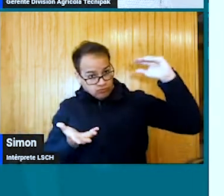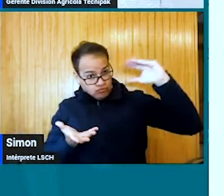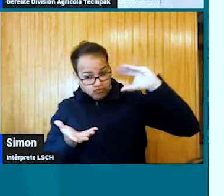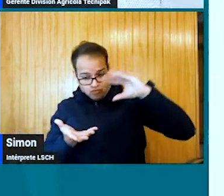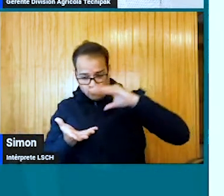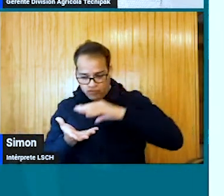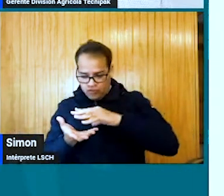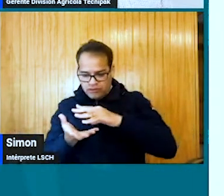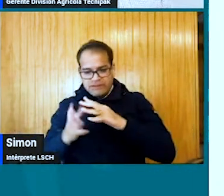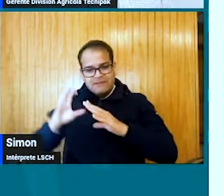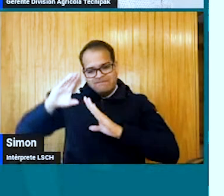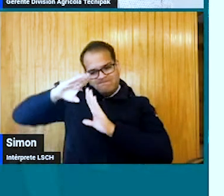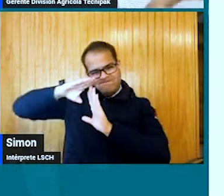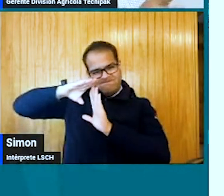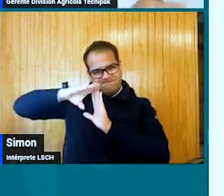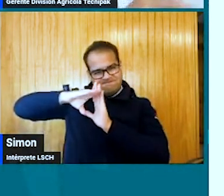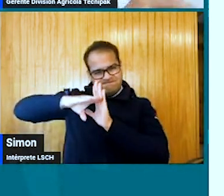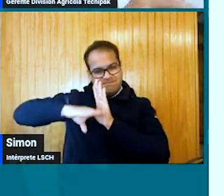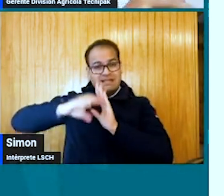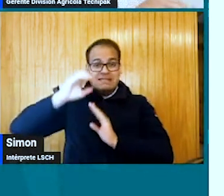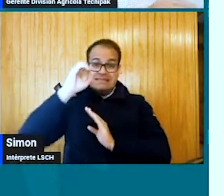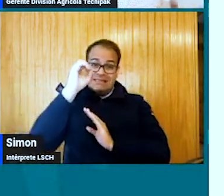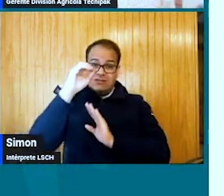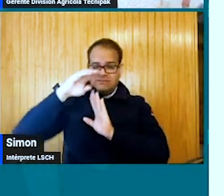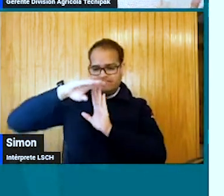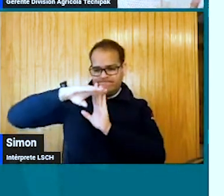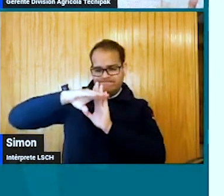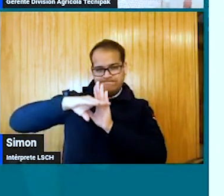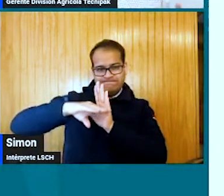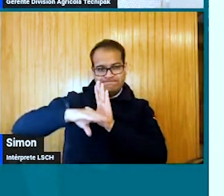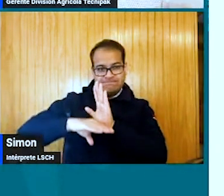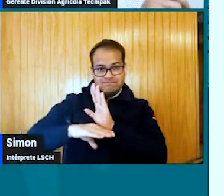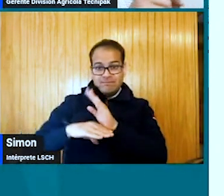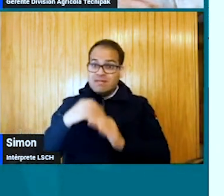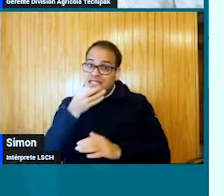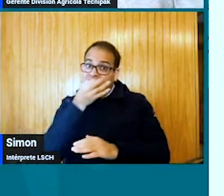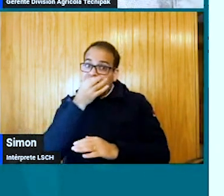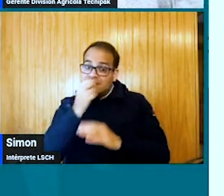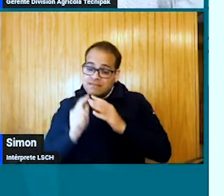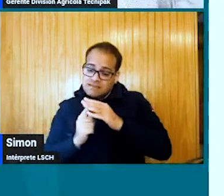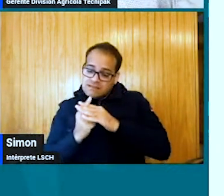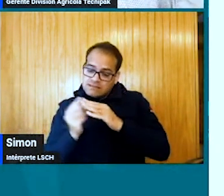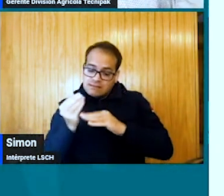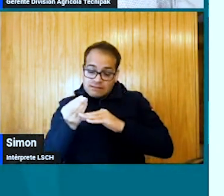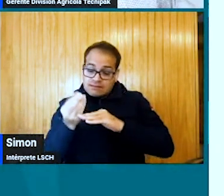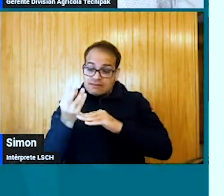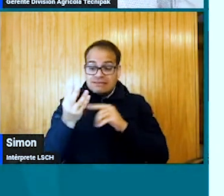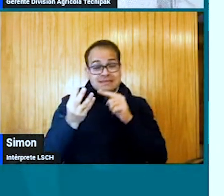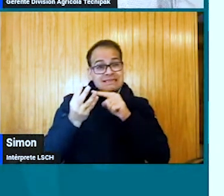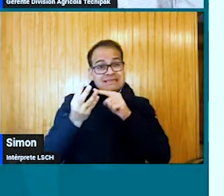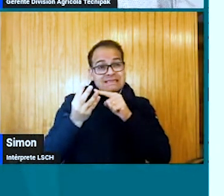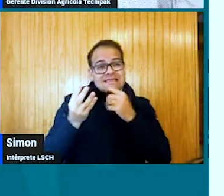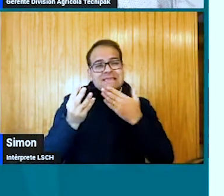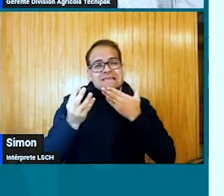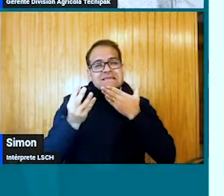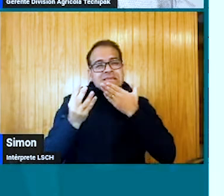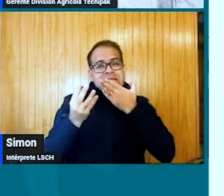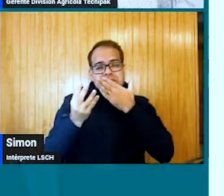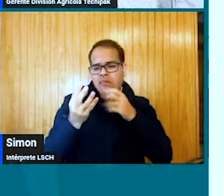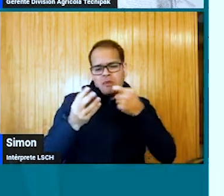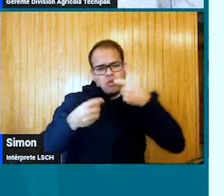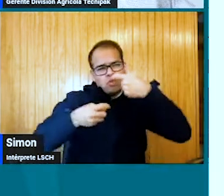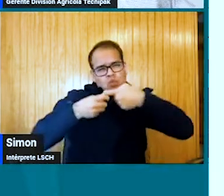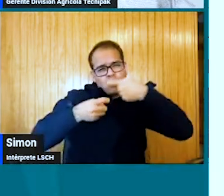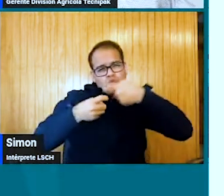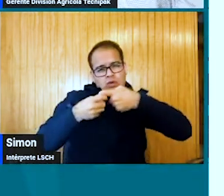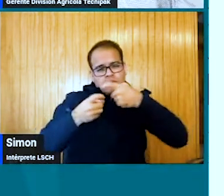temperaturas bajo cero. Dentro de la planta, un poco las estructuras celulares se congelan y cuando